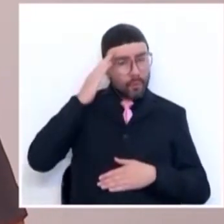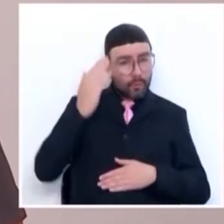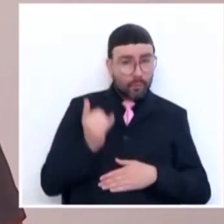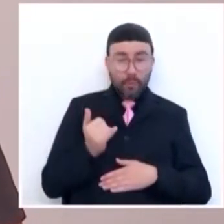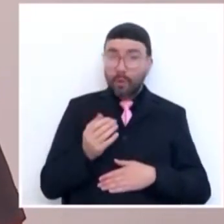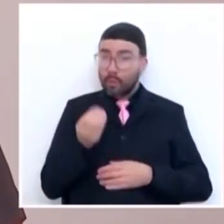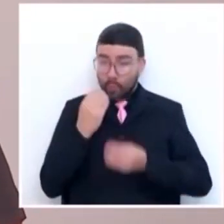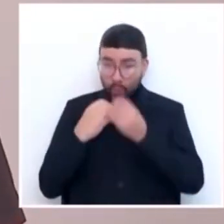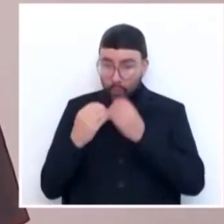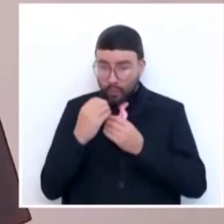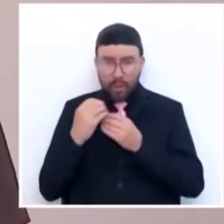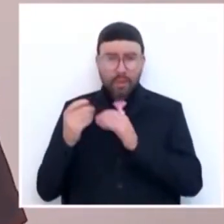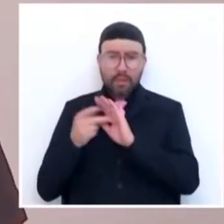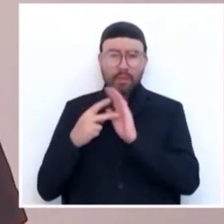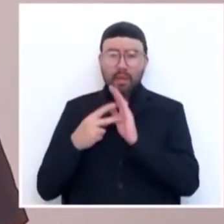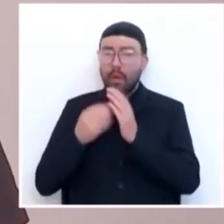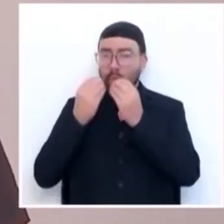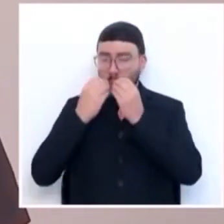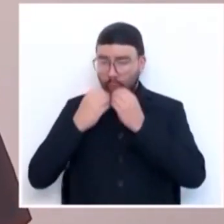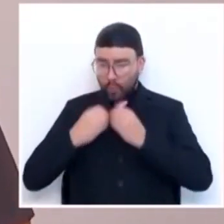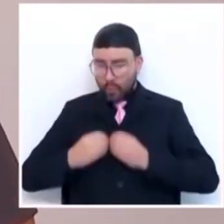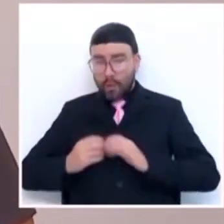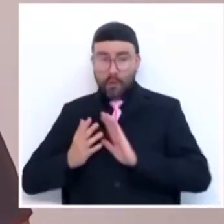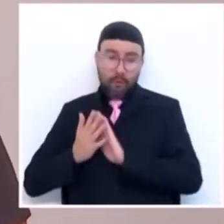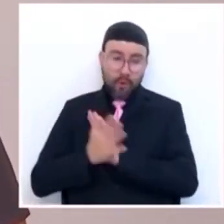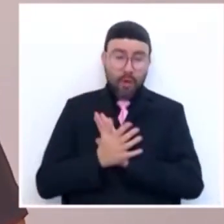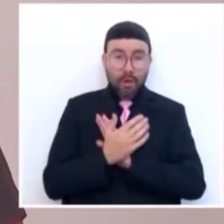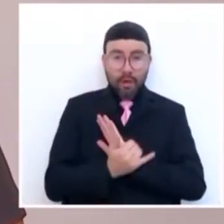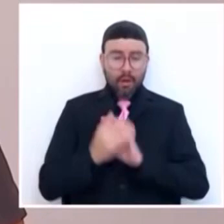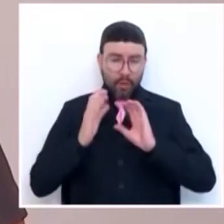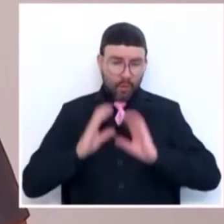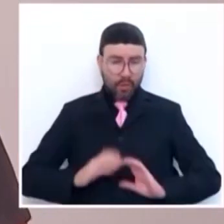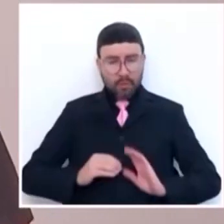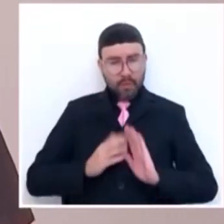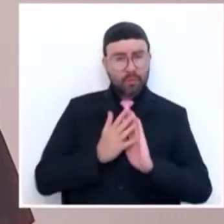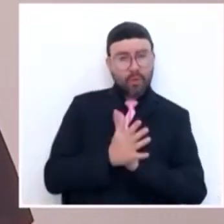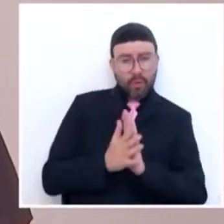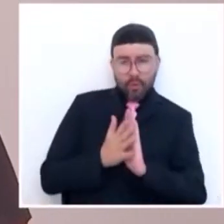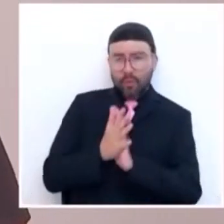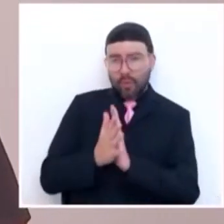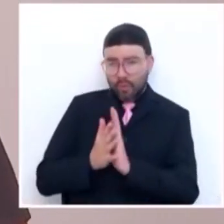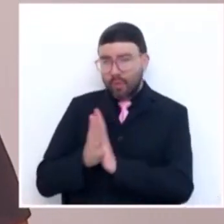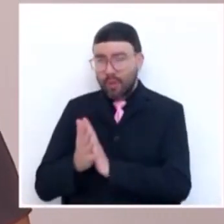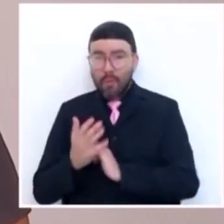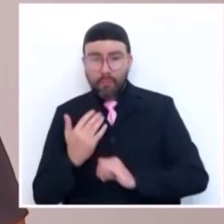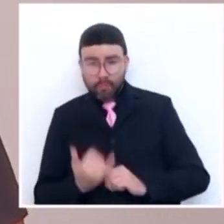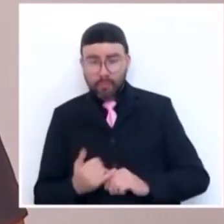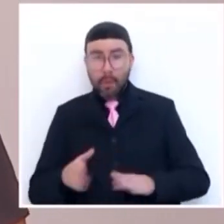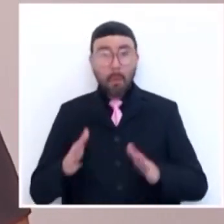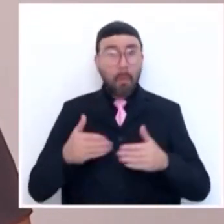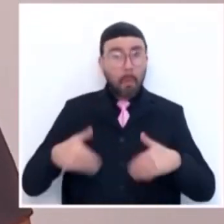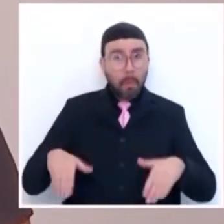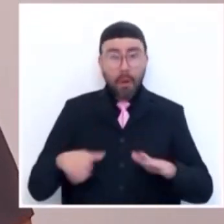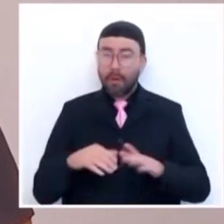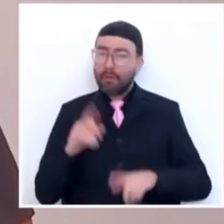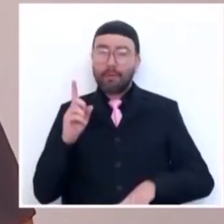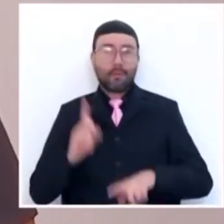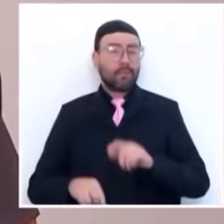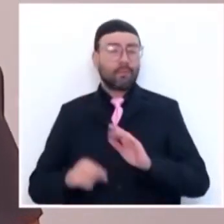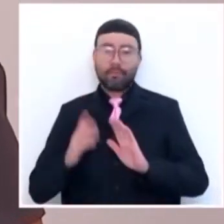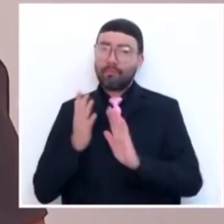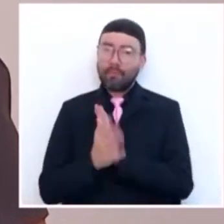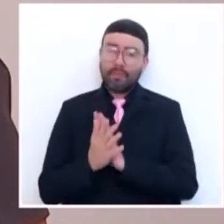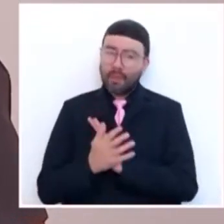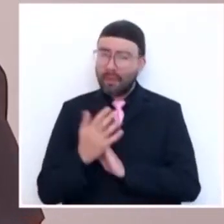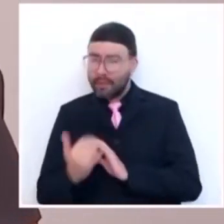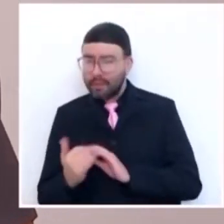alimentos son información que están ingresando a nuestro cuerpo y no podemos darle información vacía, como es la información, digamos, de los